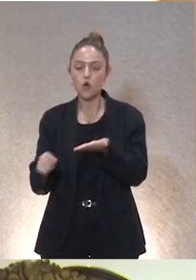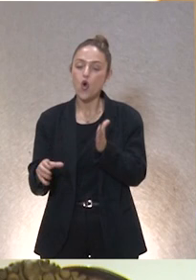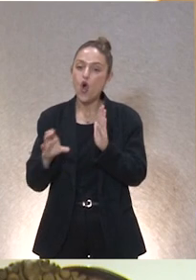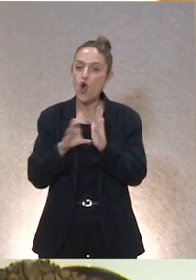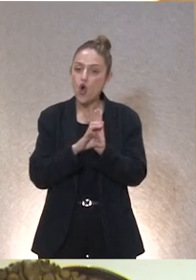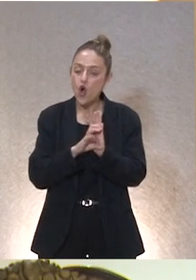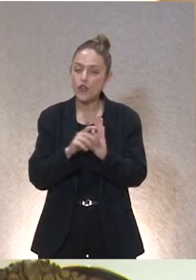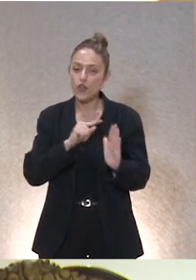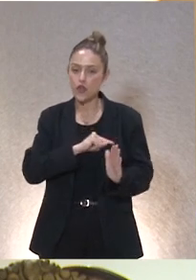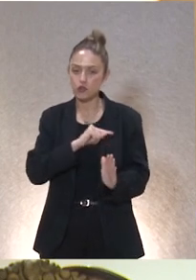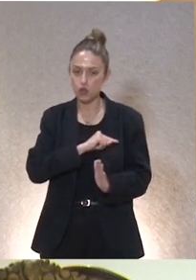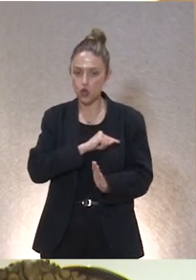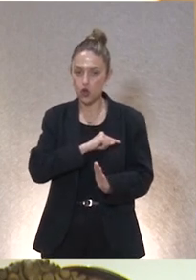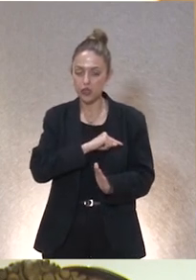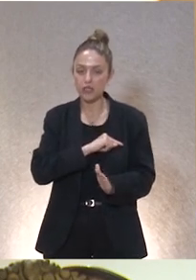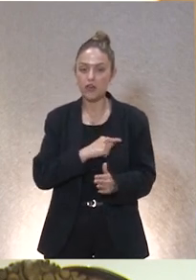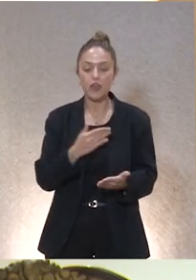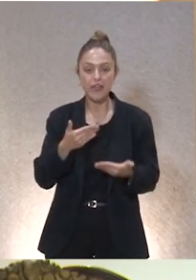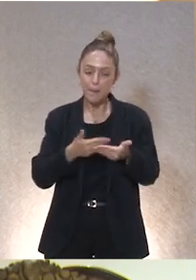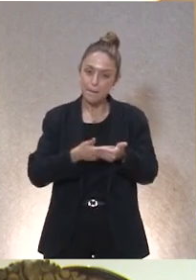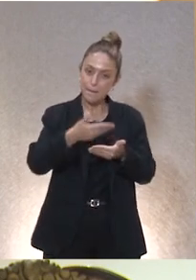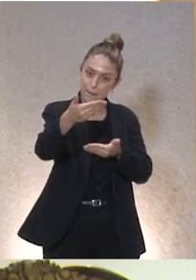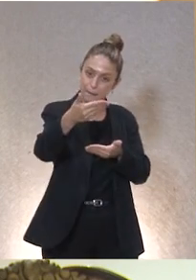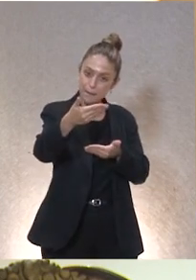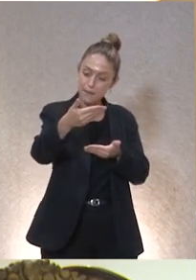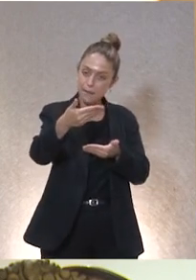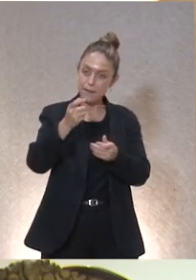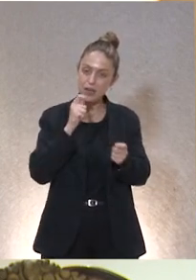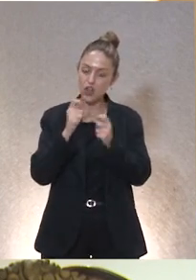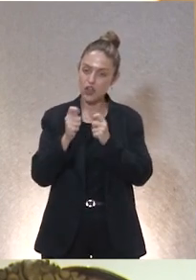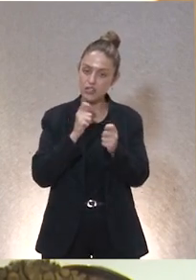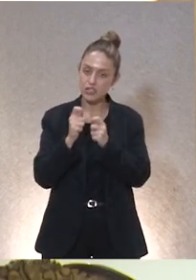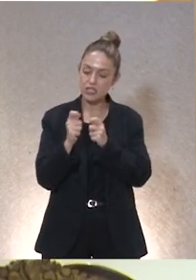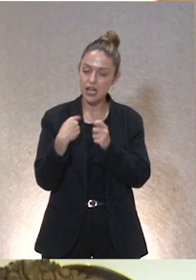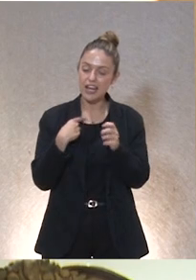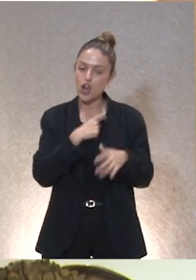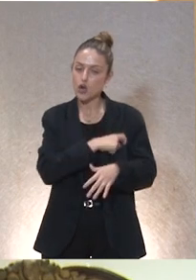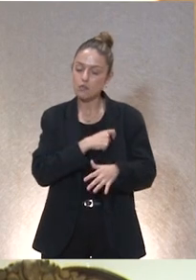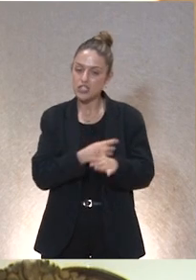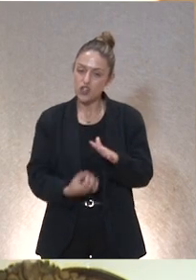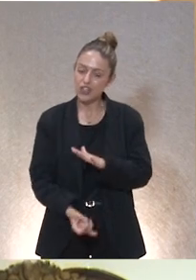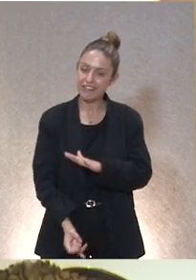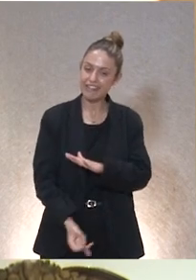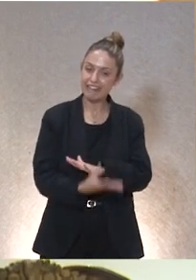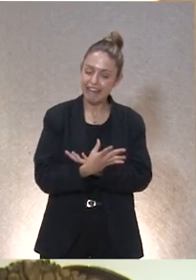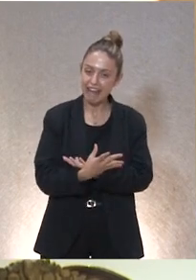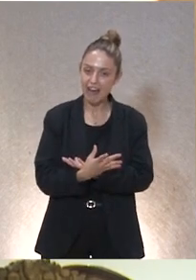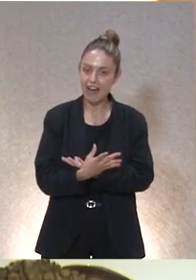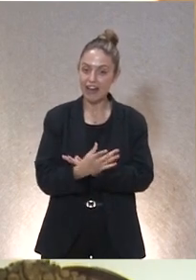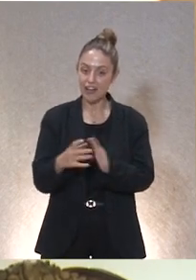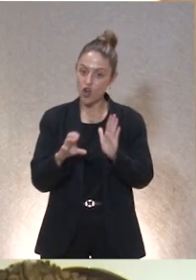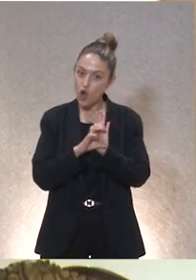deontológico de profesión periodística y 20 años después de la creación de la comisión encargada de velar y aplicar ese